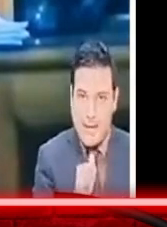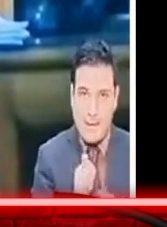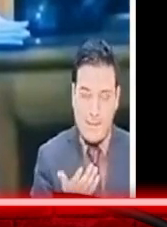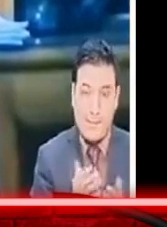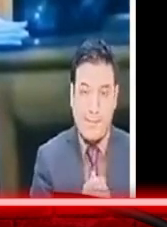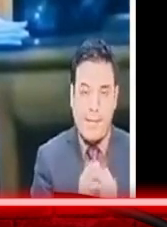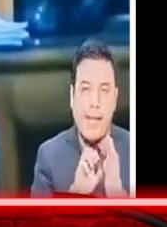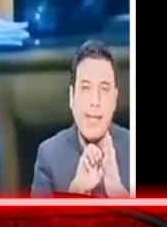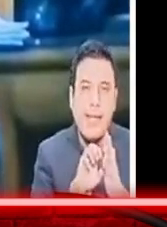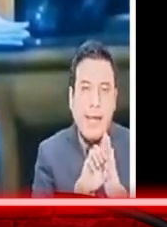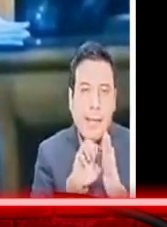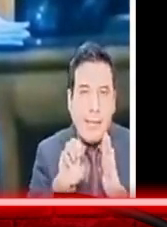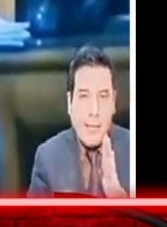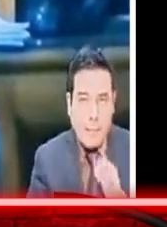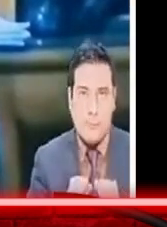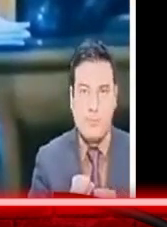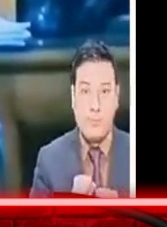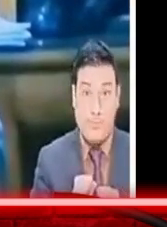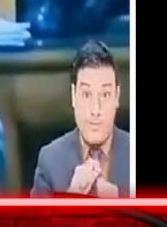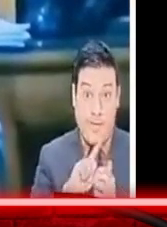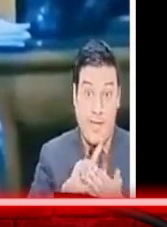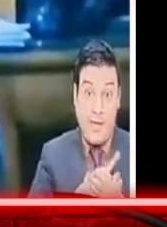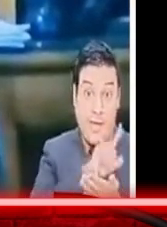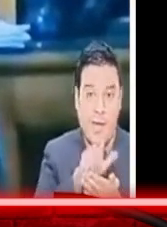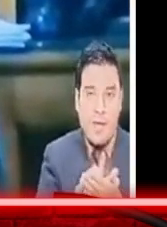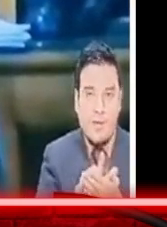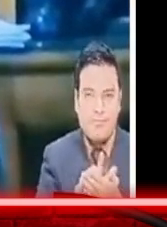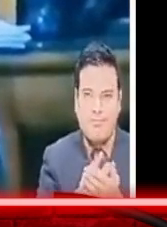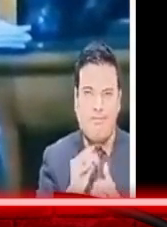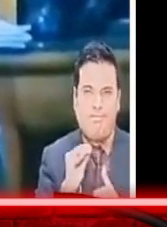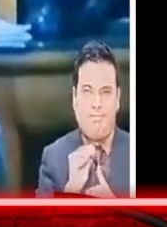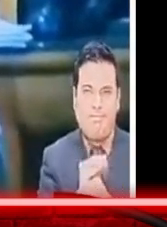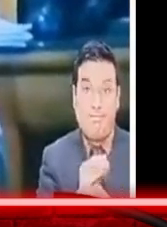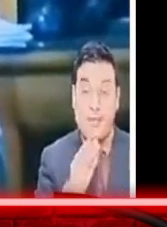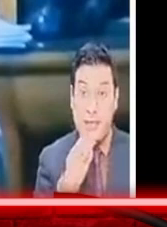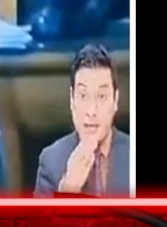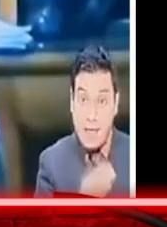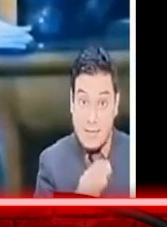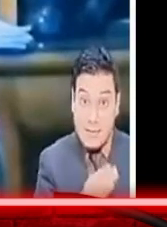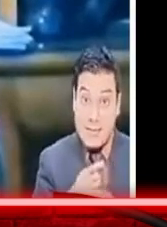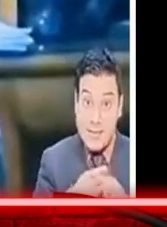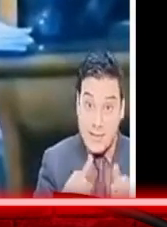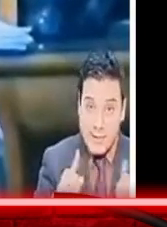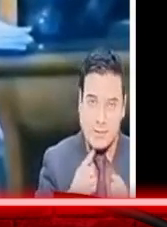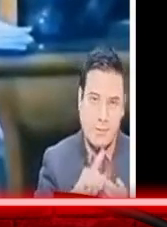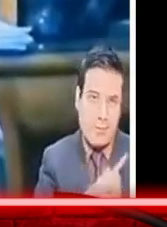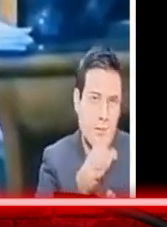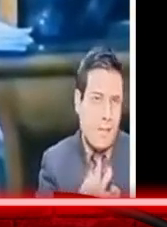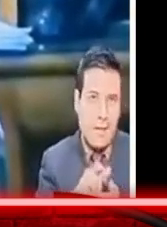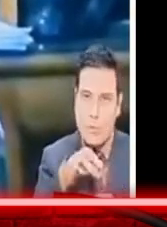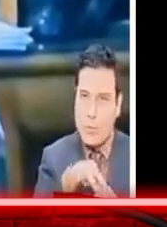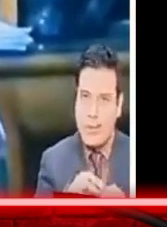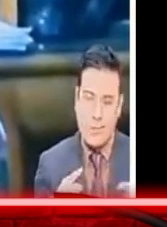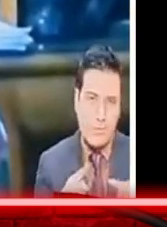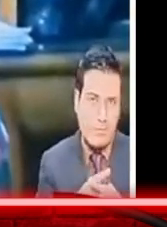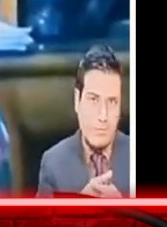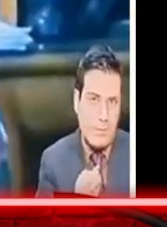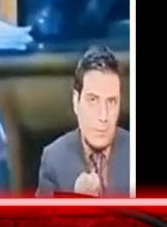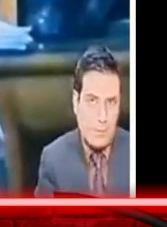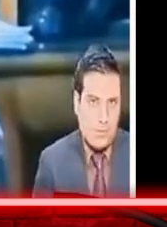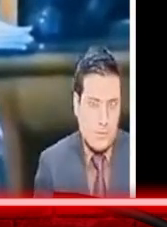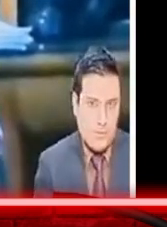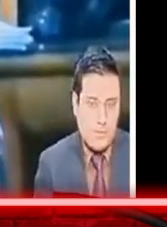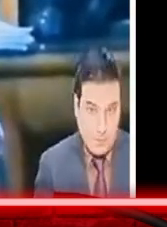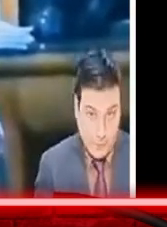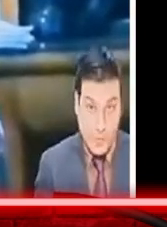sanción distinta, contraria a la legalidad electoral, resultaría contraria a la legalidad electoral y a la equidad en la contienda, pues por